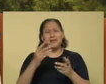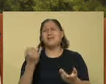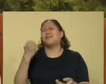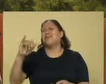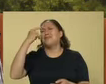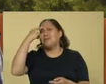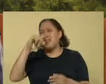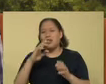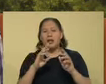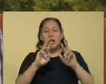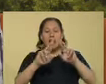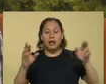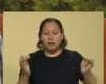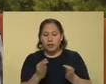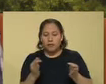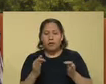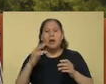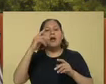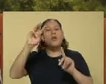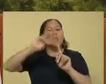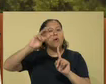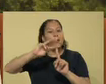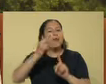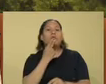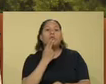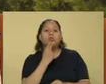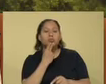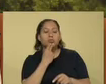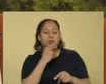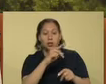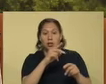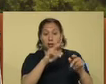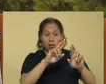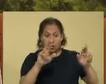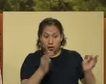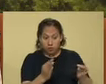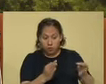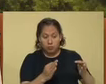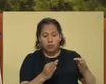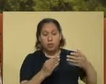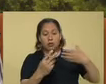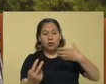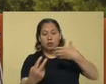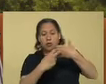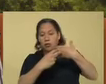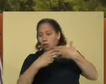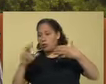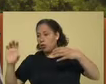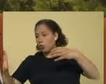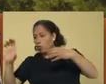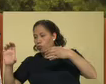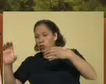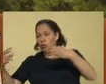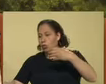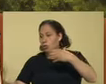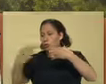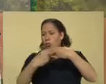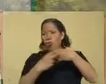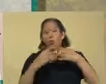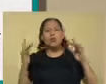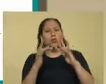un refrigerador con Wi-Fi? Y aparte es un refrigerador que se conecta a Evernote, una aplicación de las que ya les había